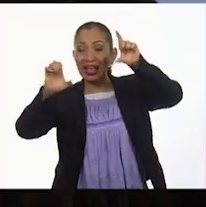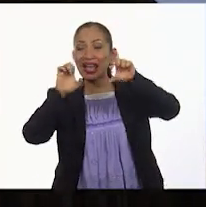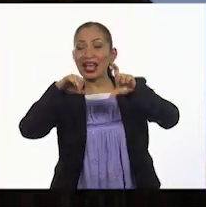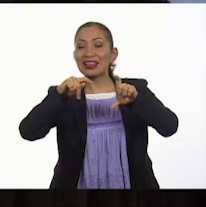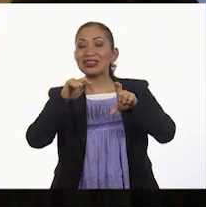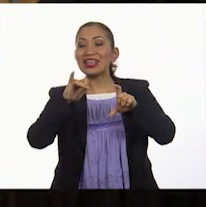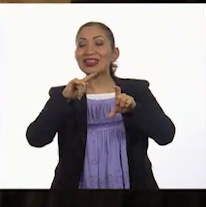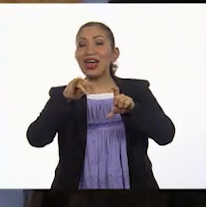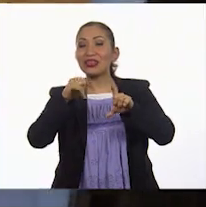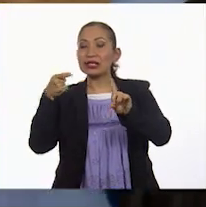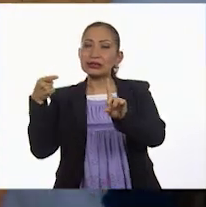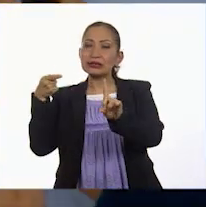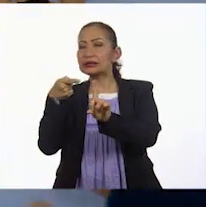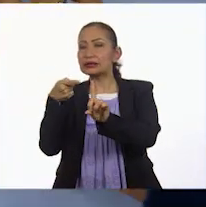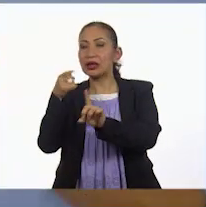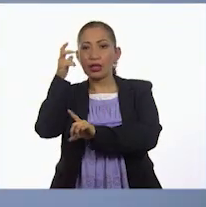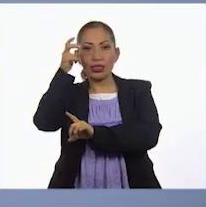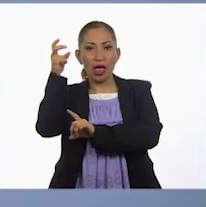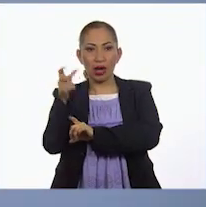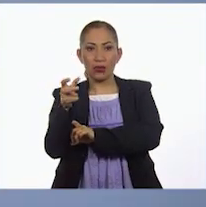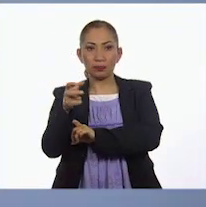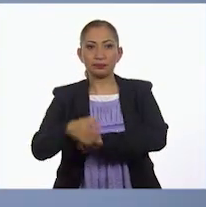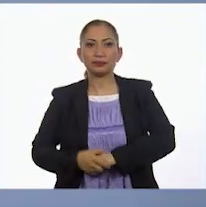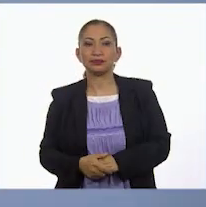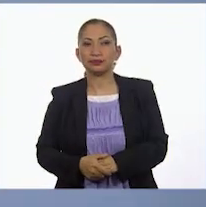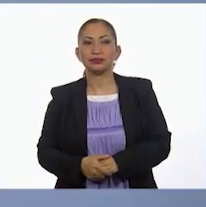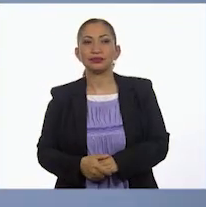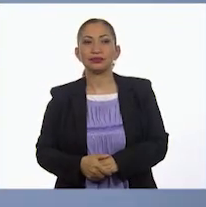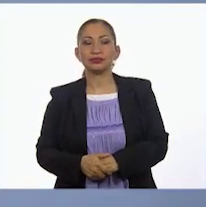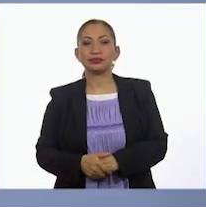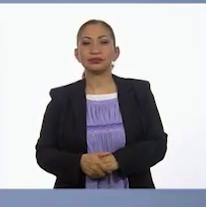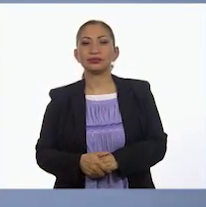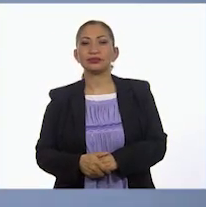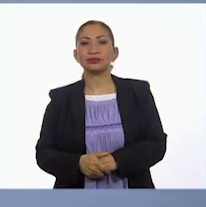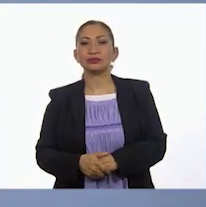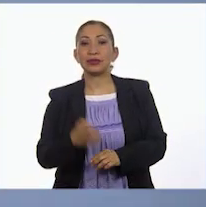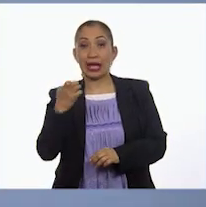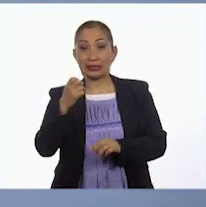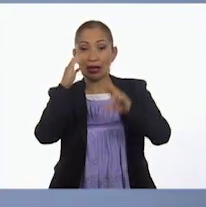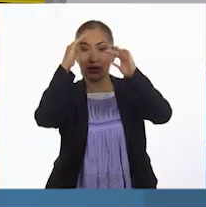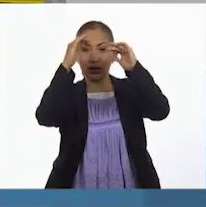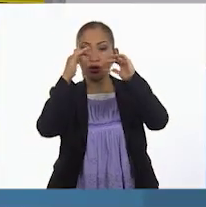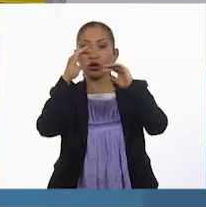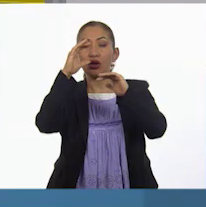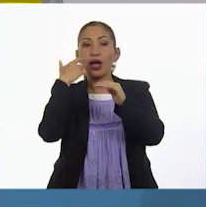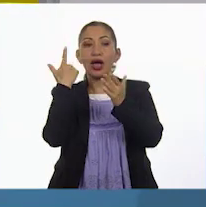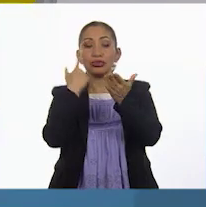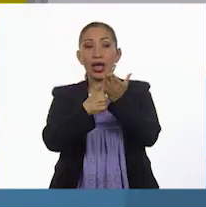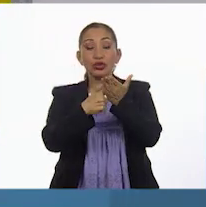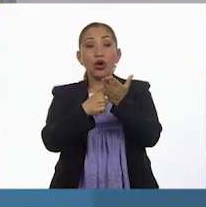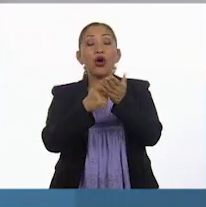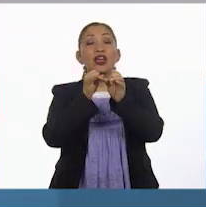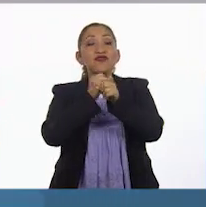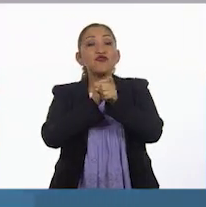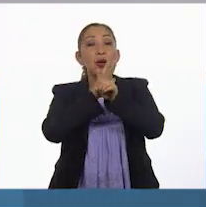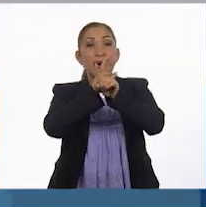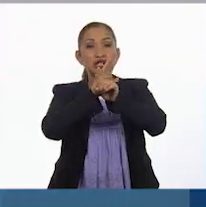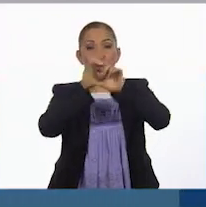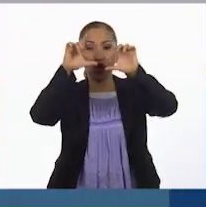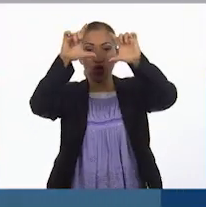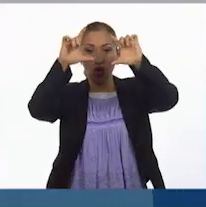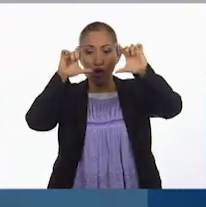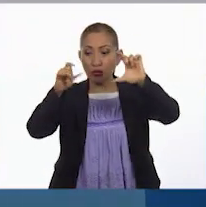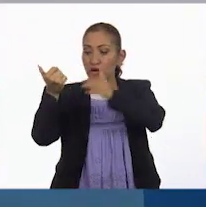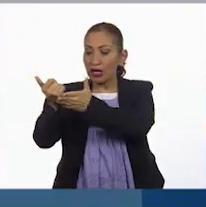específicamente el estado de Hidalgo. Y aquí tenemos ya nuestro contenido, que es la información que en este momento